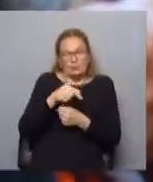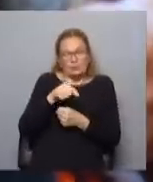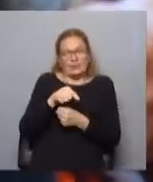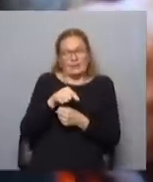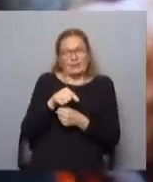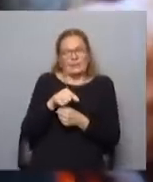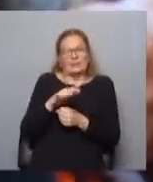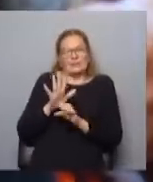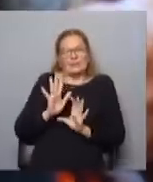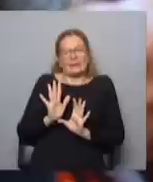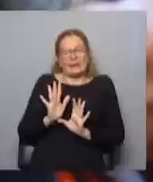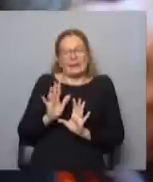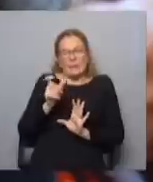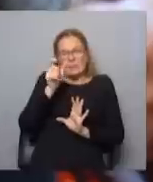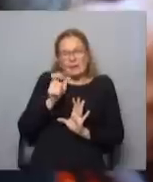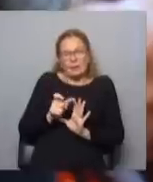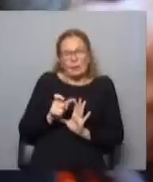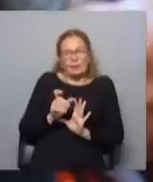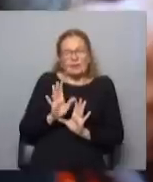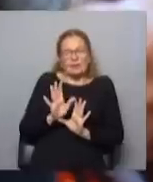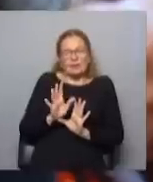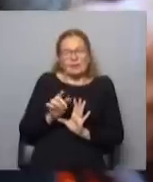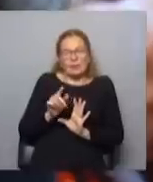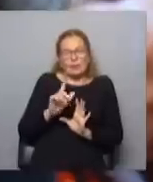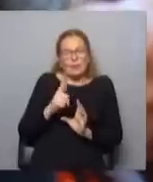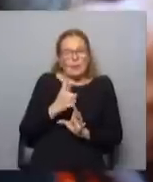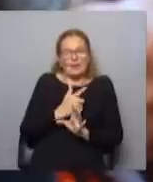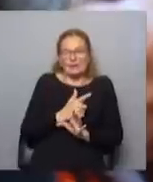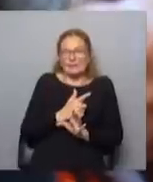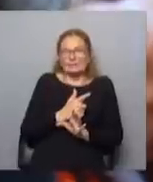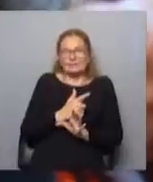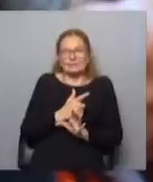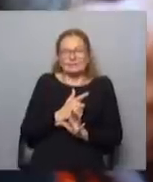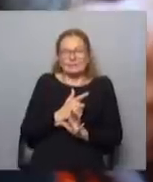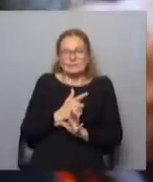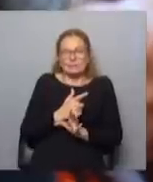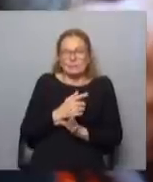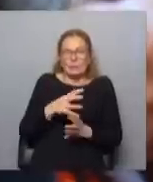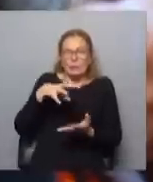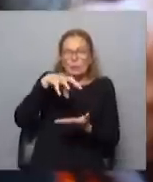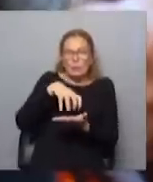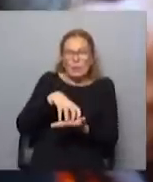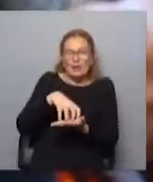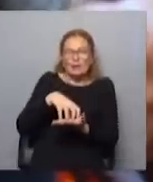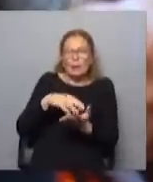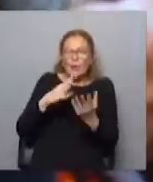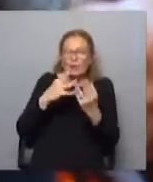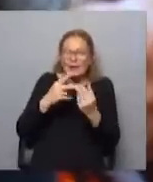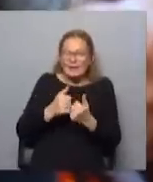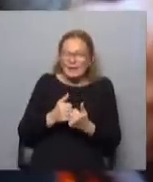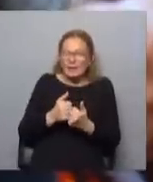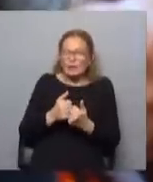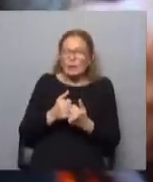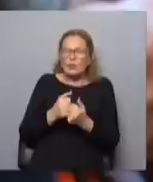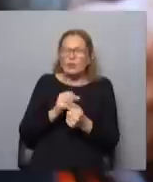quizá el ciudadano o la ciudadanía que no tiene espacios de organización o